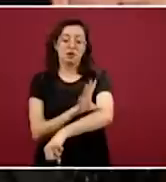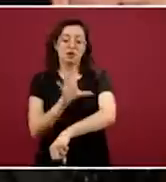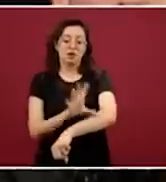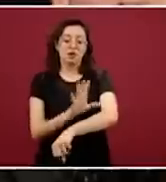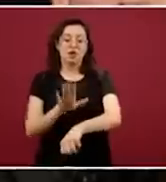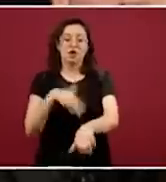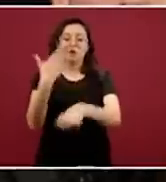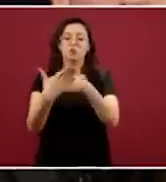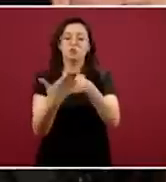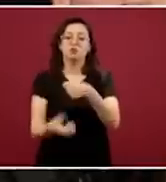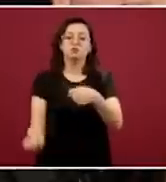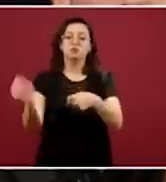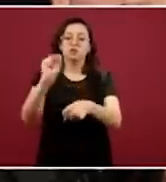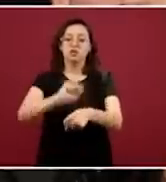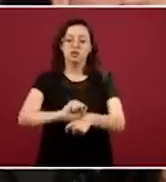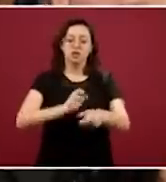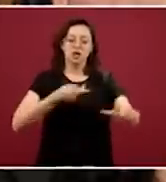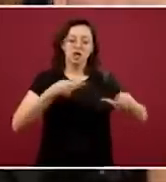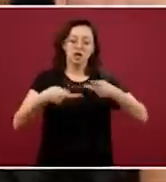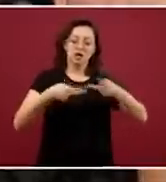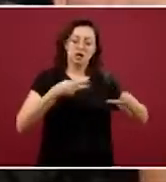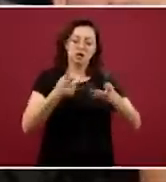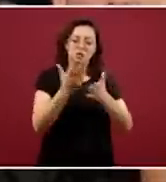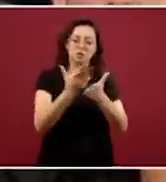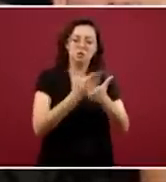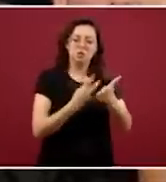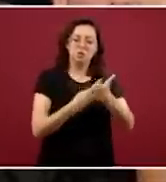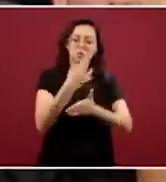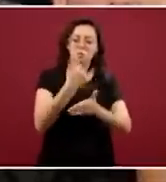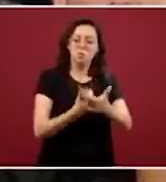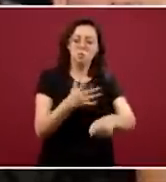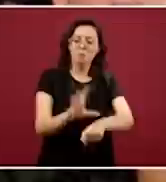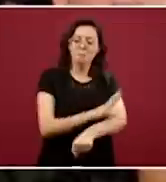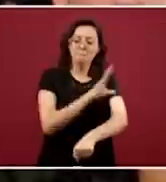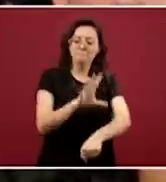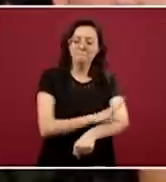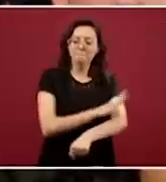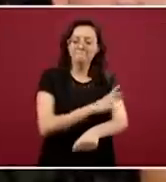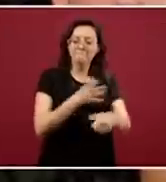próxima semana van a dar a conocer este plan ya de los proyectos energéticos.